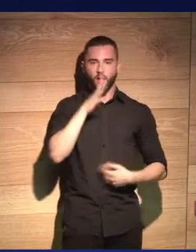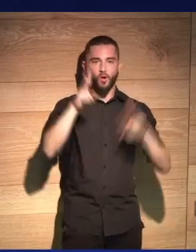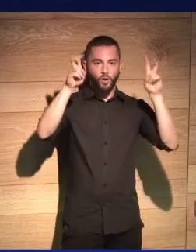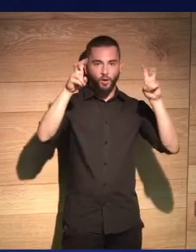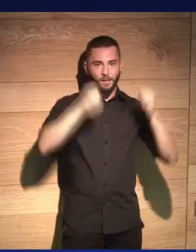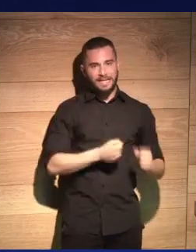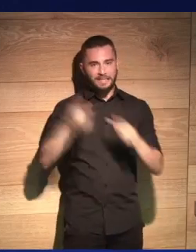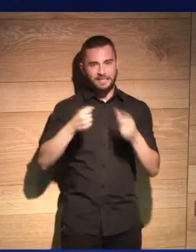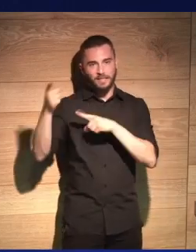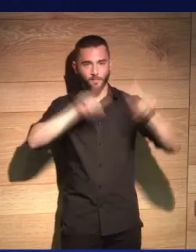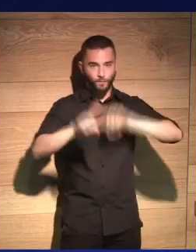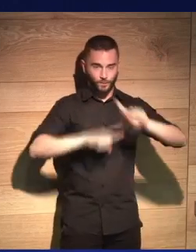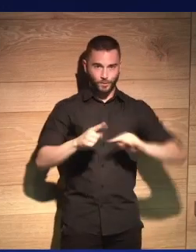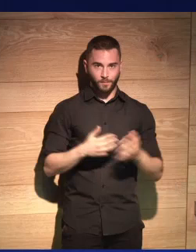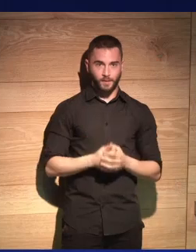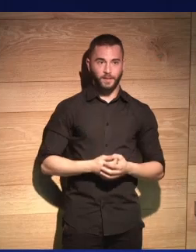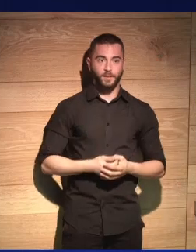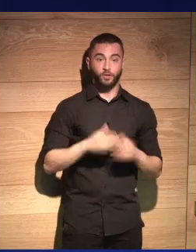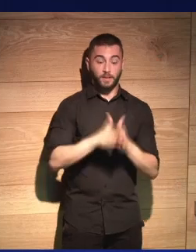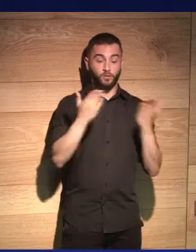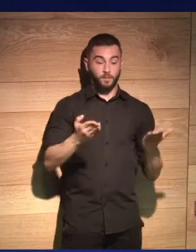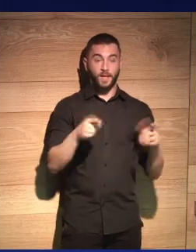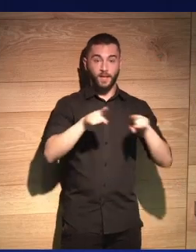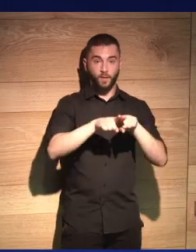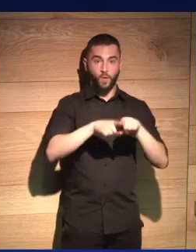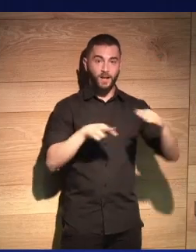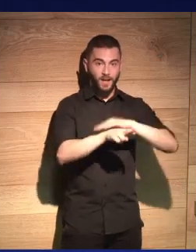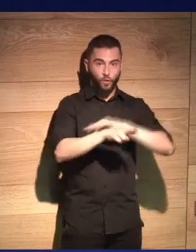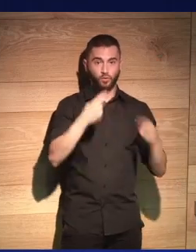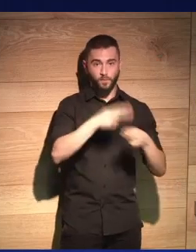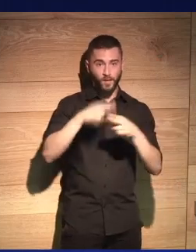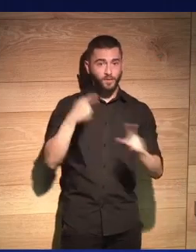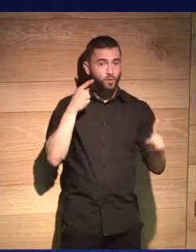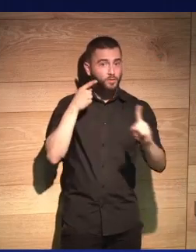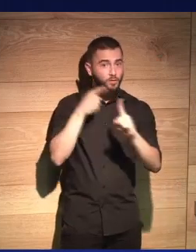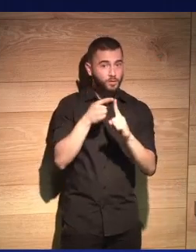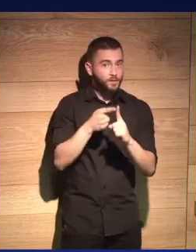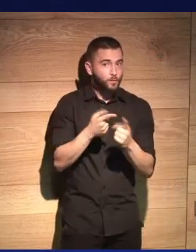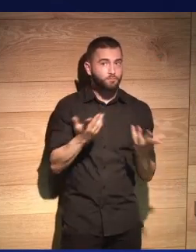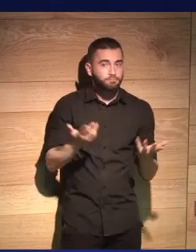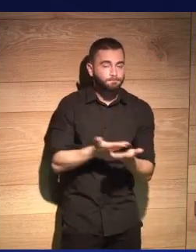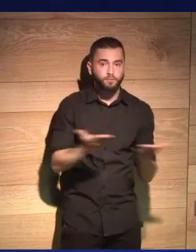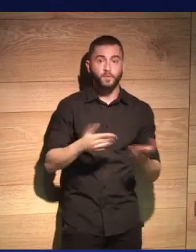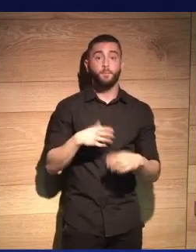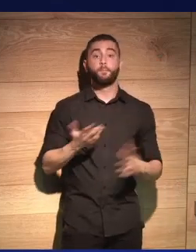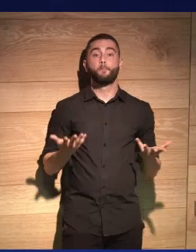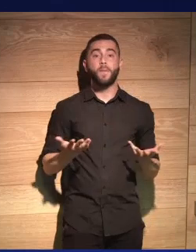pensar en la novela como un instrumento político, como un medio para un fin, es decir, sin ninguna libertad creativa realmente,